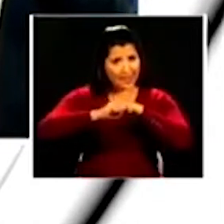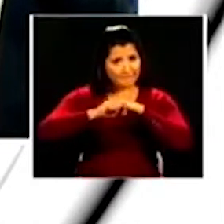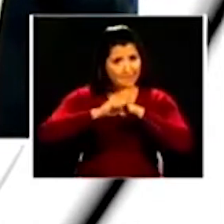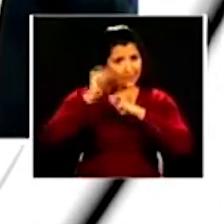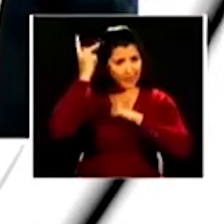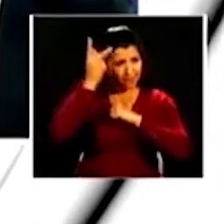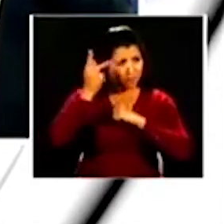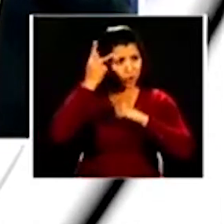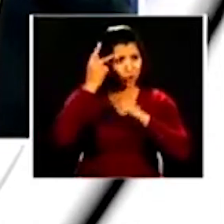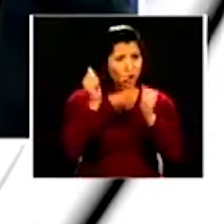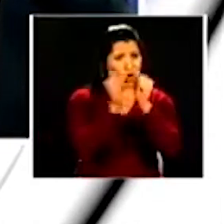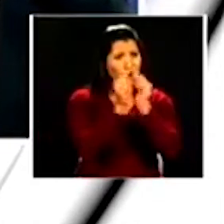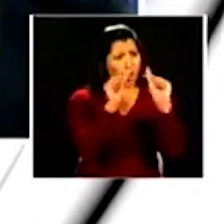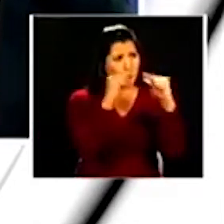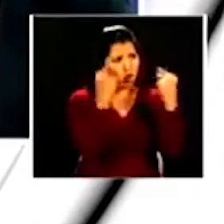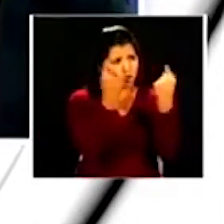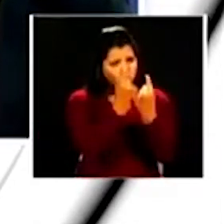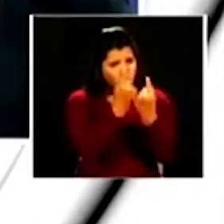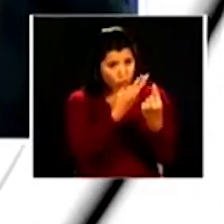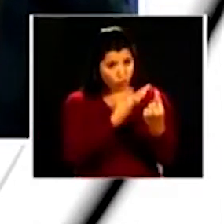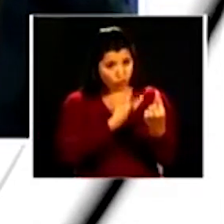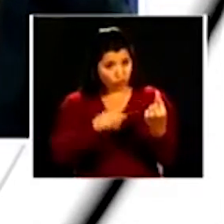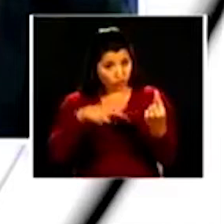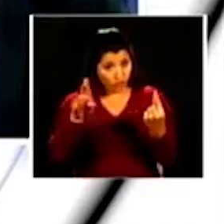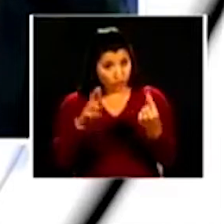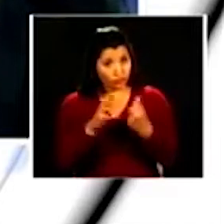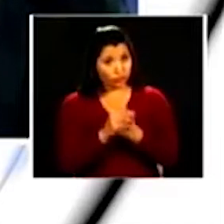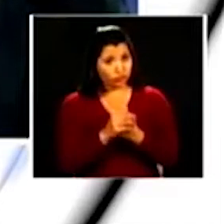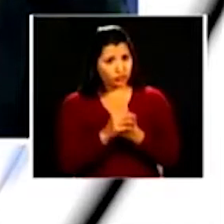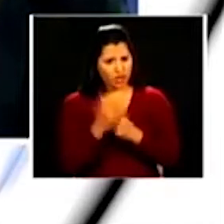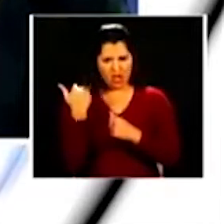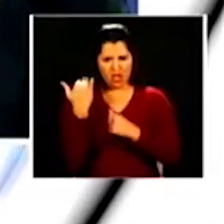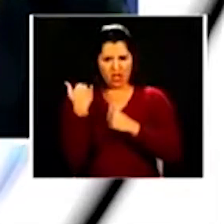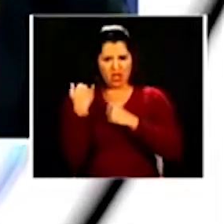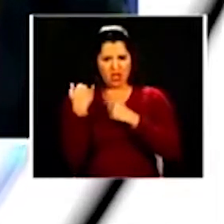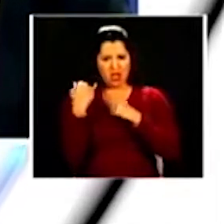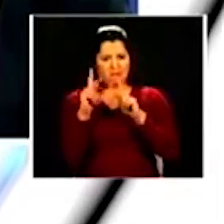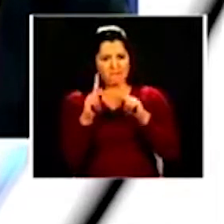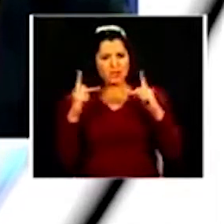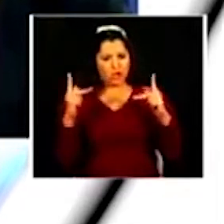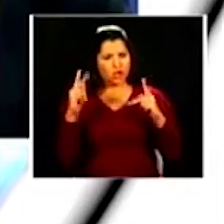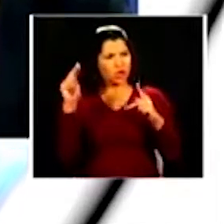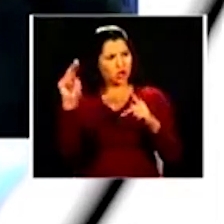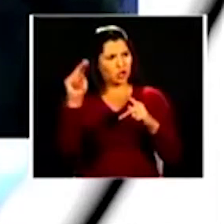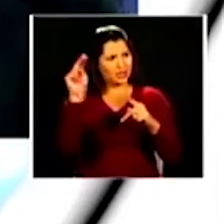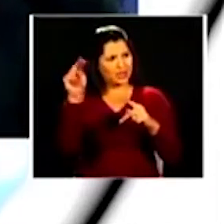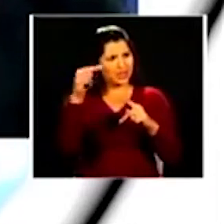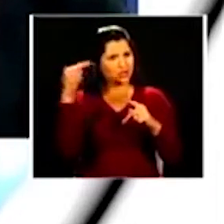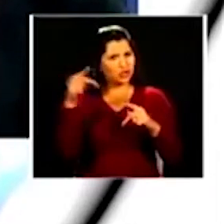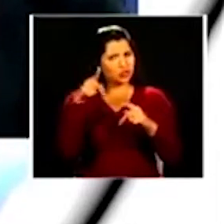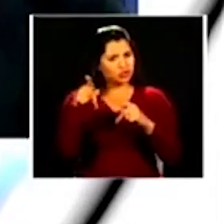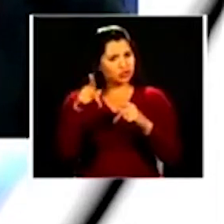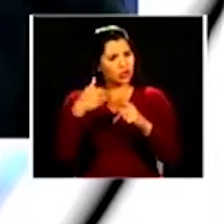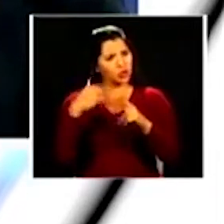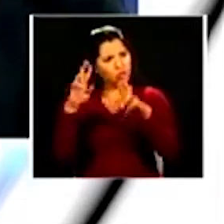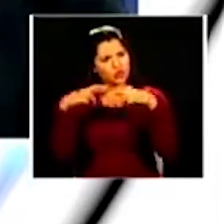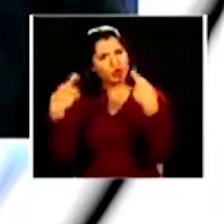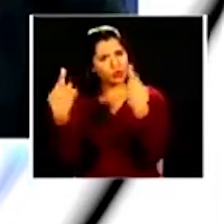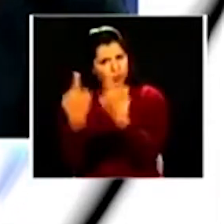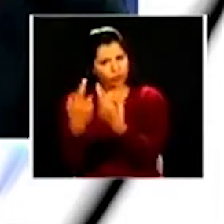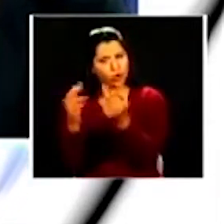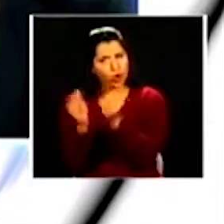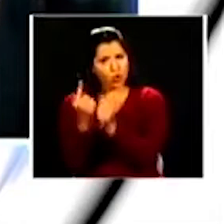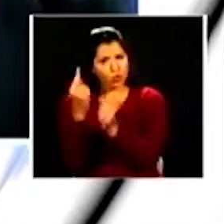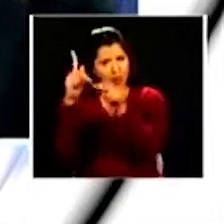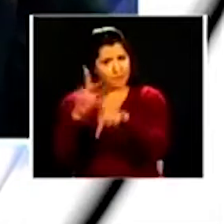grupos religiosos. Usted, bueno, en La Nación hace unos días salió una reunión suya con un colectivo cristiano, dicho sea de paso. También